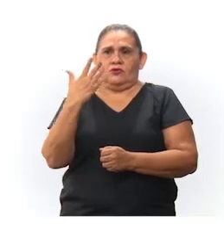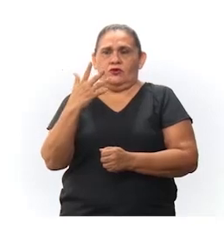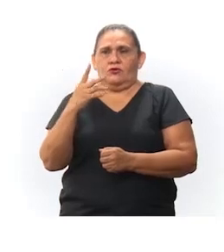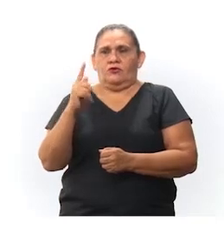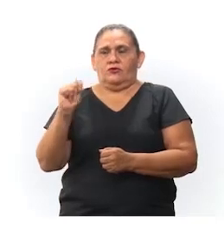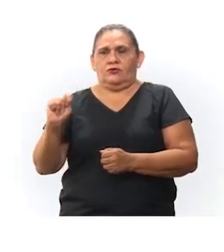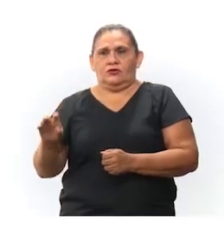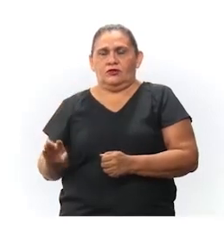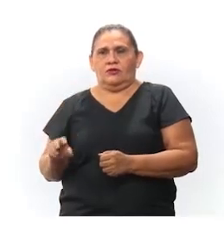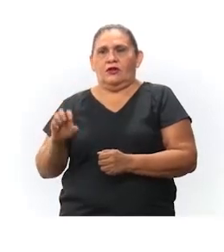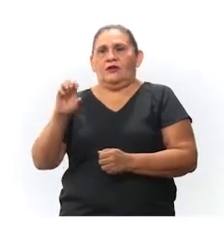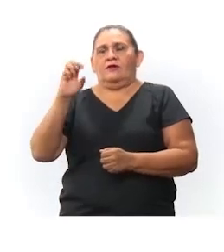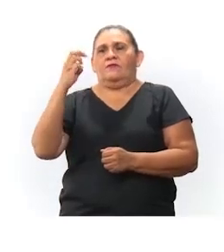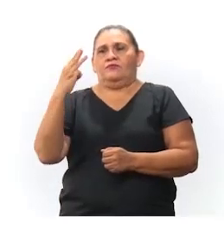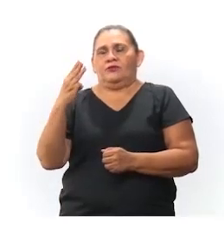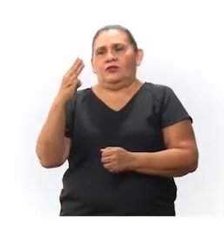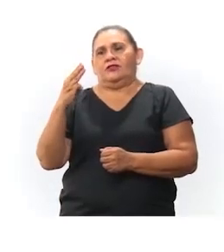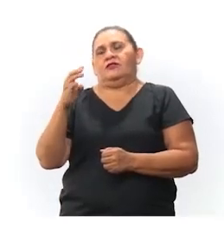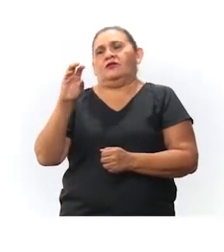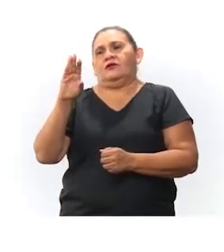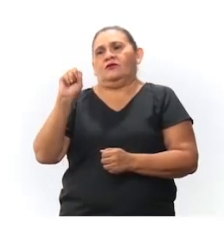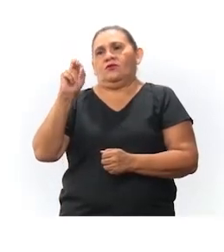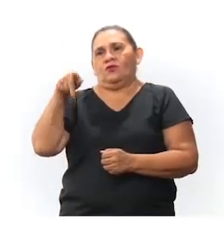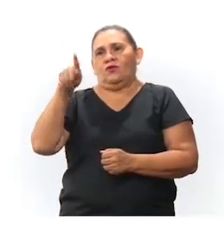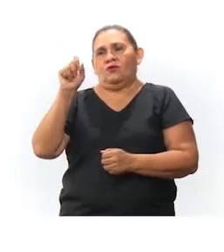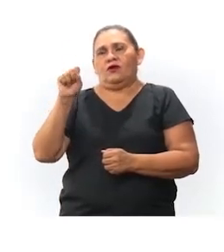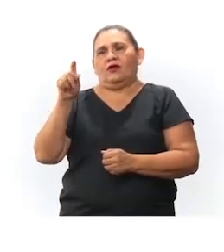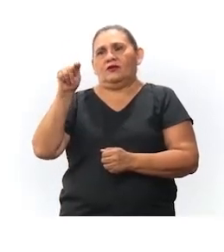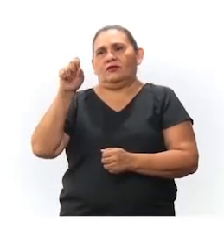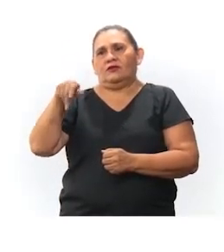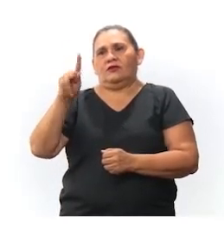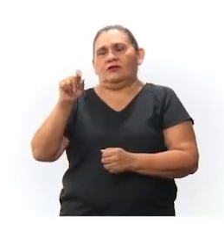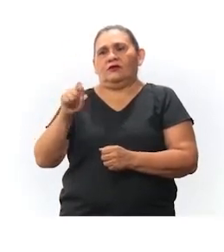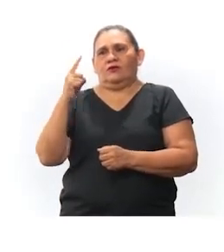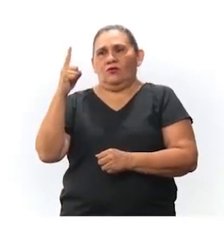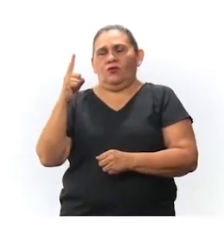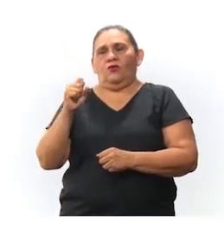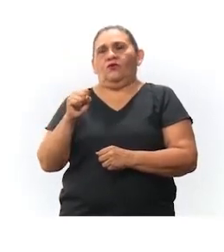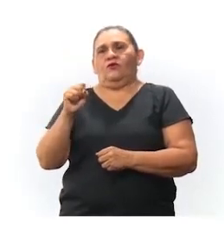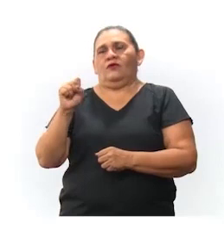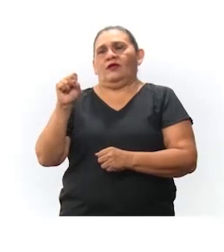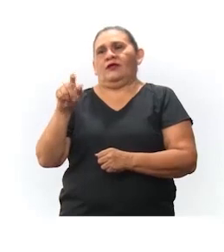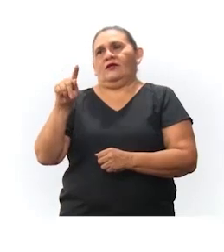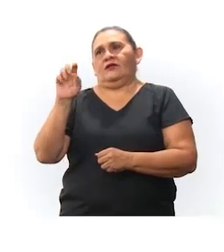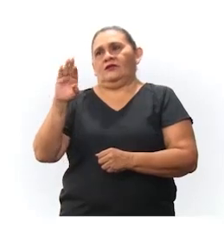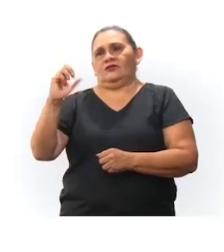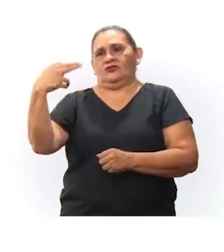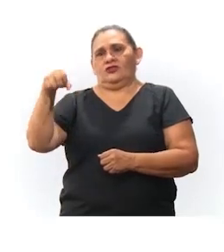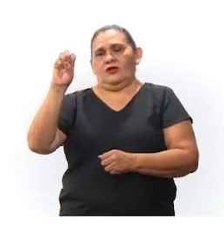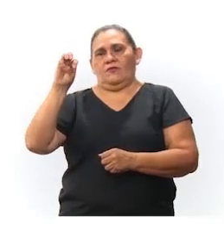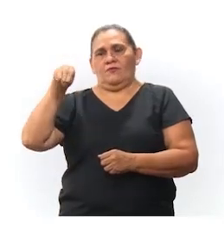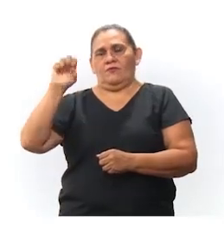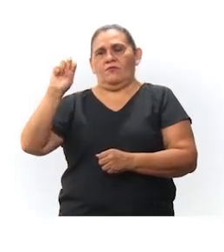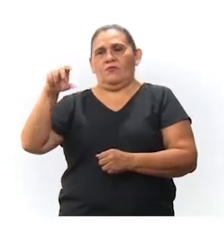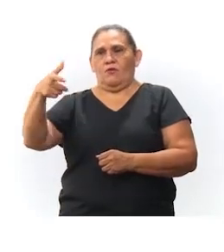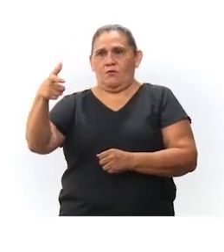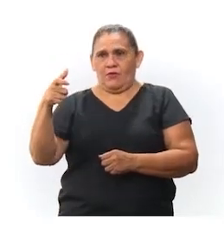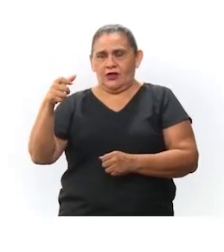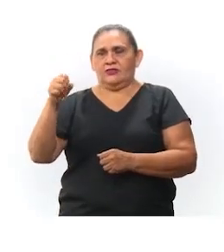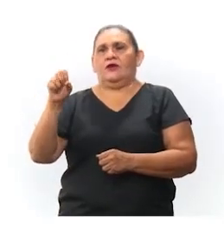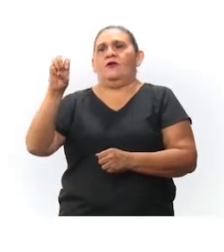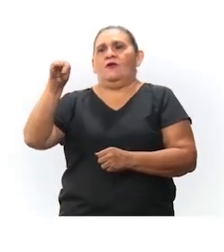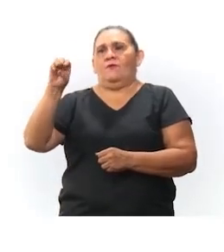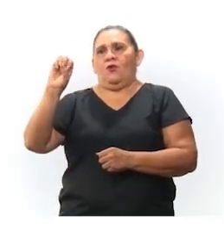4 en Concal, 3 en Tecash, 2 en Oxcuscap, 1 en Chemash, Semul, Espita, Quinchil, Copomá,